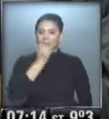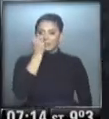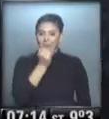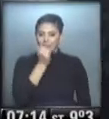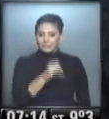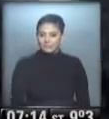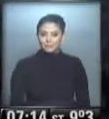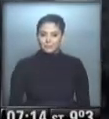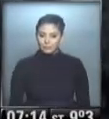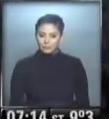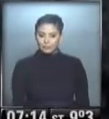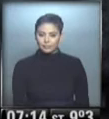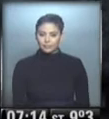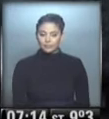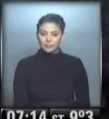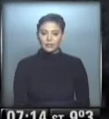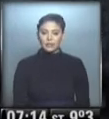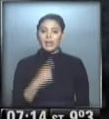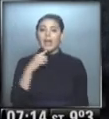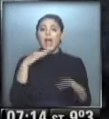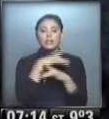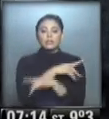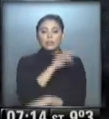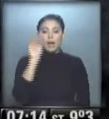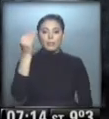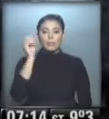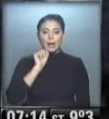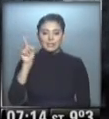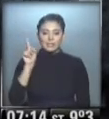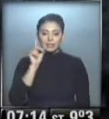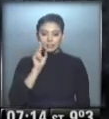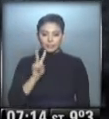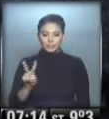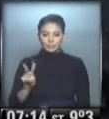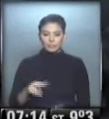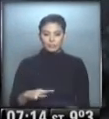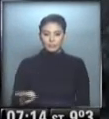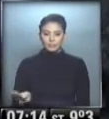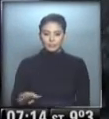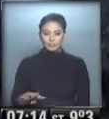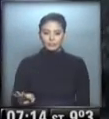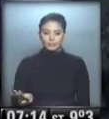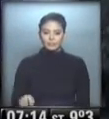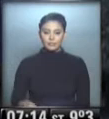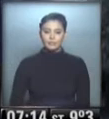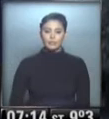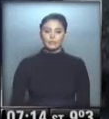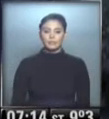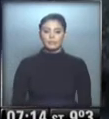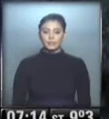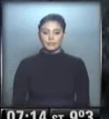apertura recientes revelaciones sobre las actividades de marketing global de espionaje en